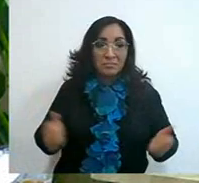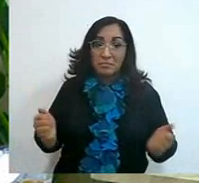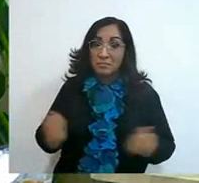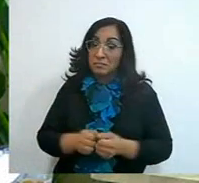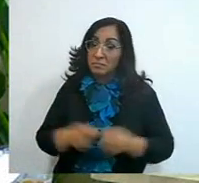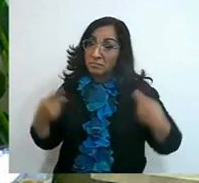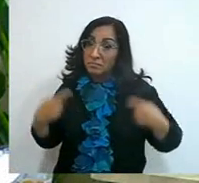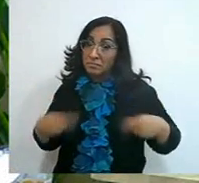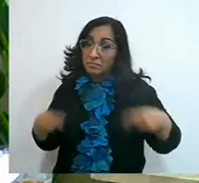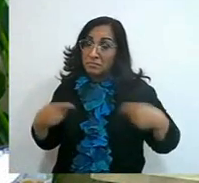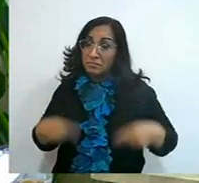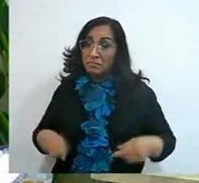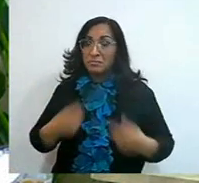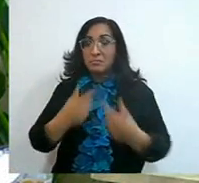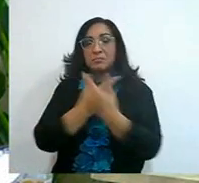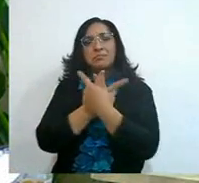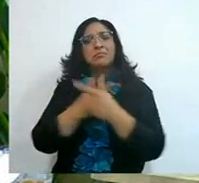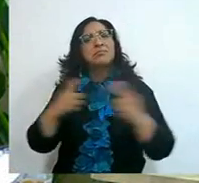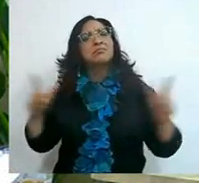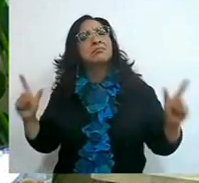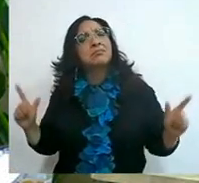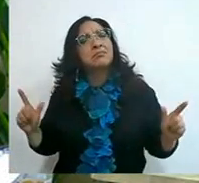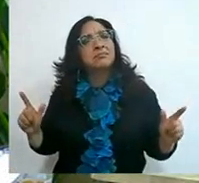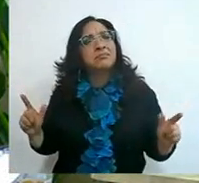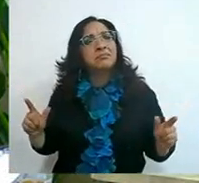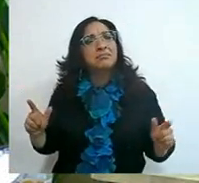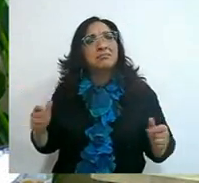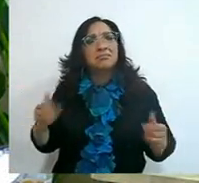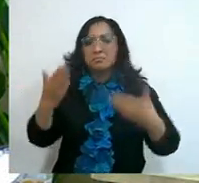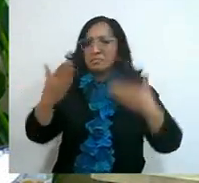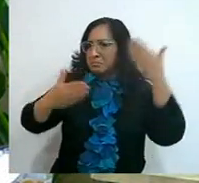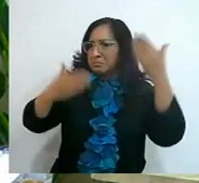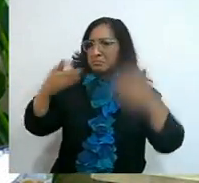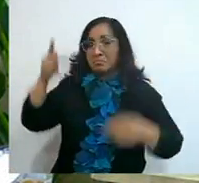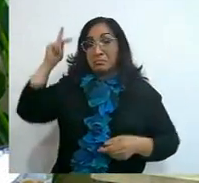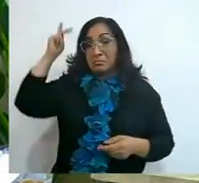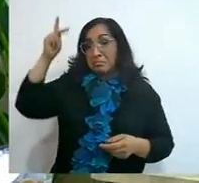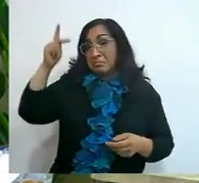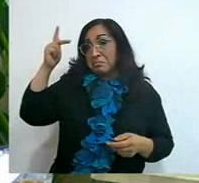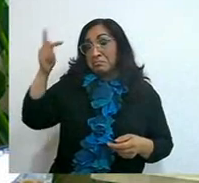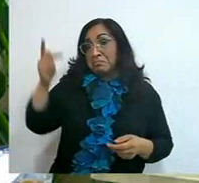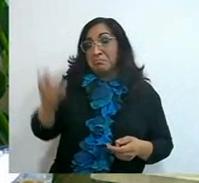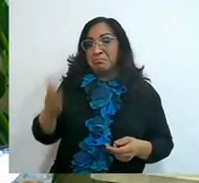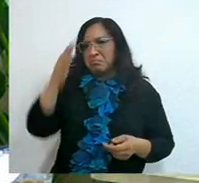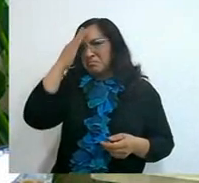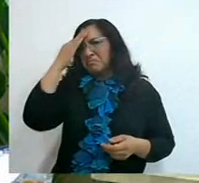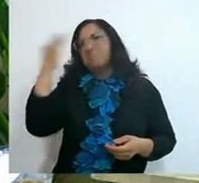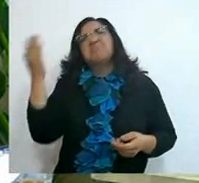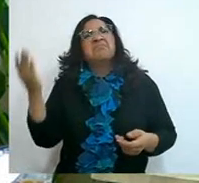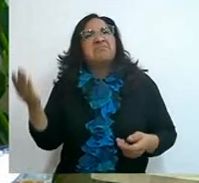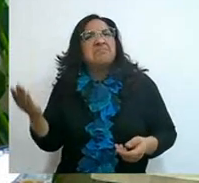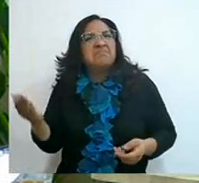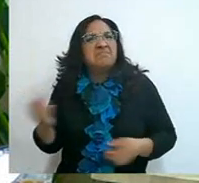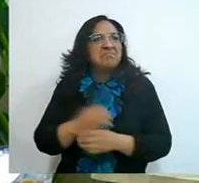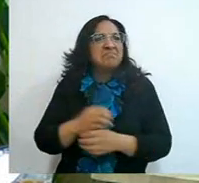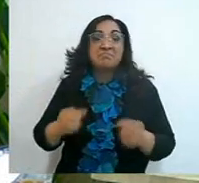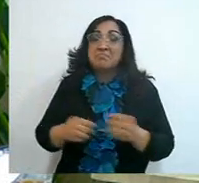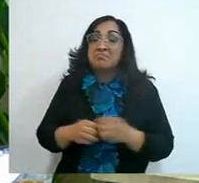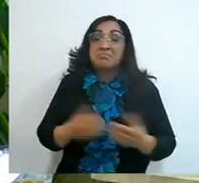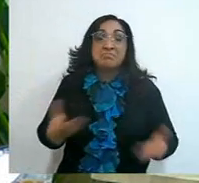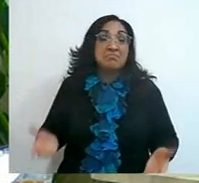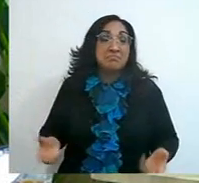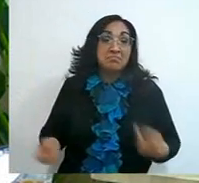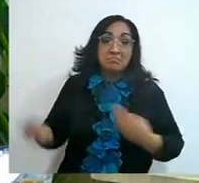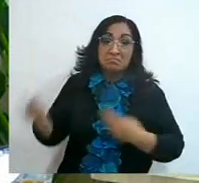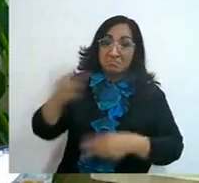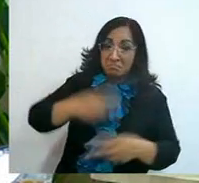liberadores, que habían estudiado uno de ellos psicología y el otro pues no sé qué cosa, y llegaban